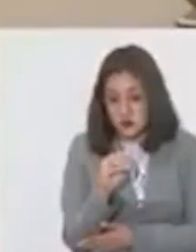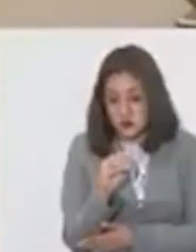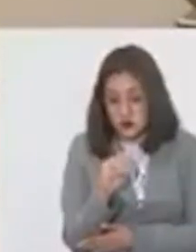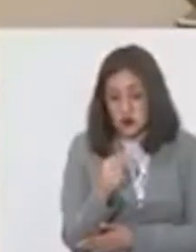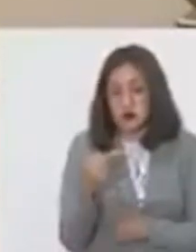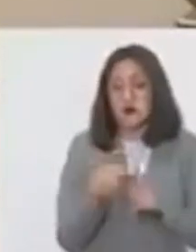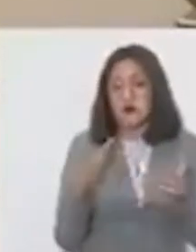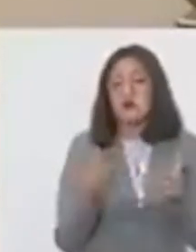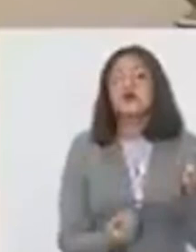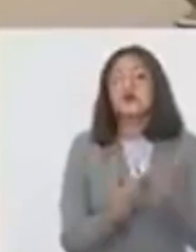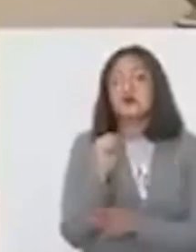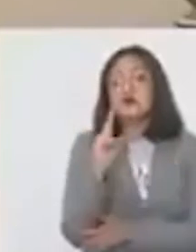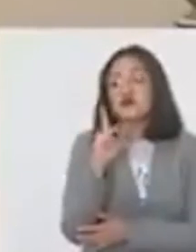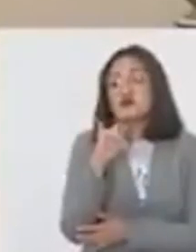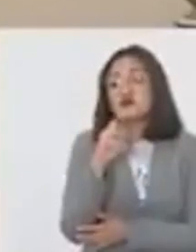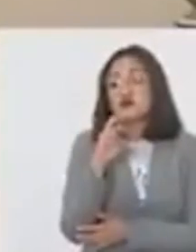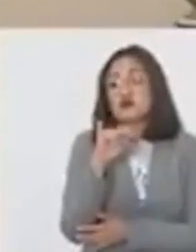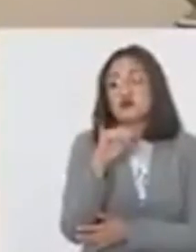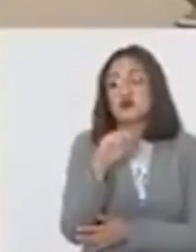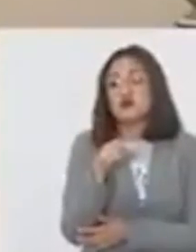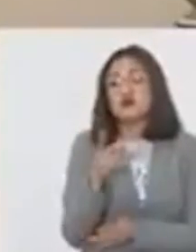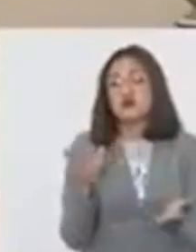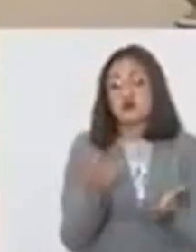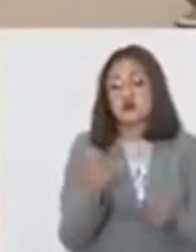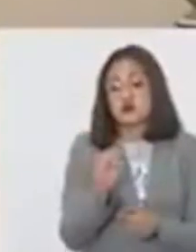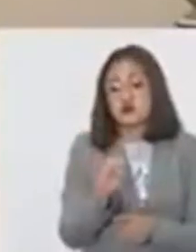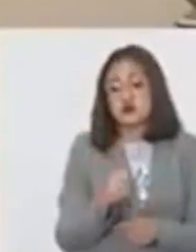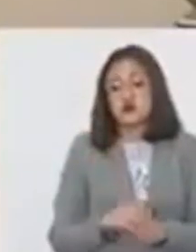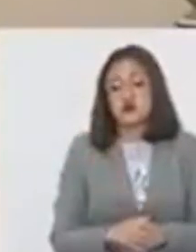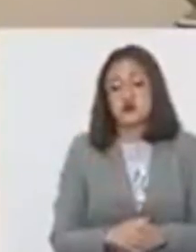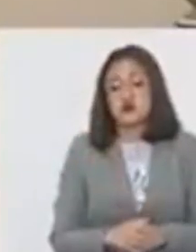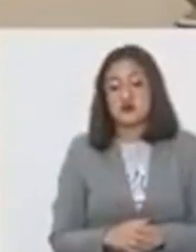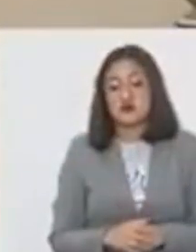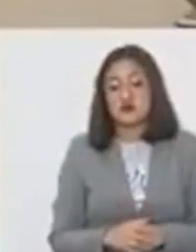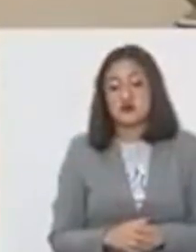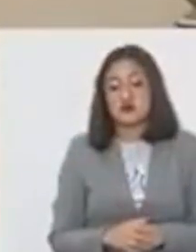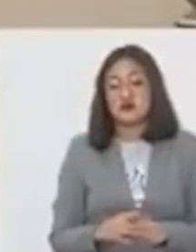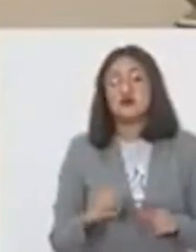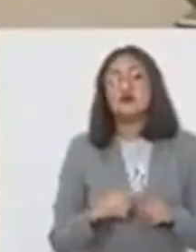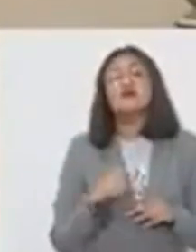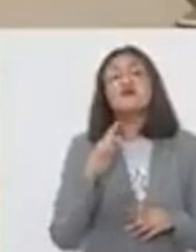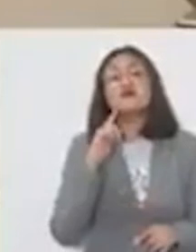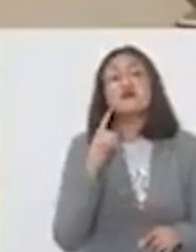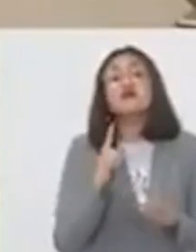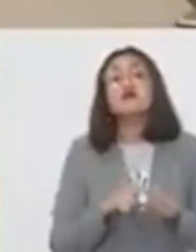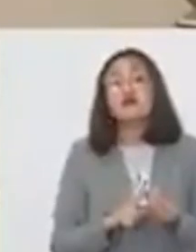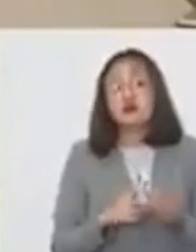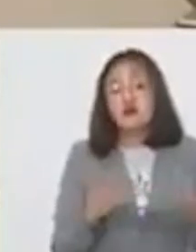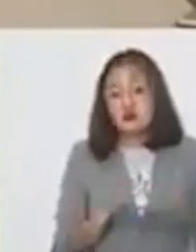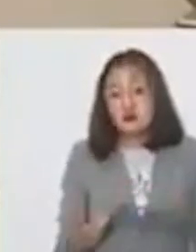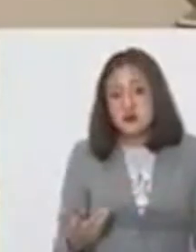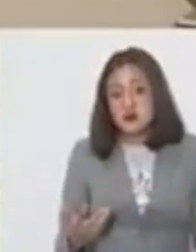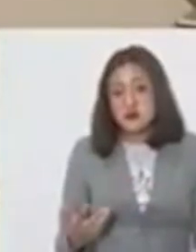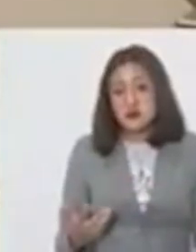funciones precisamente de lucha libre y de box. Al respecto, el mandatario estatal dijo que no, que en realidad se trata de un